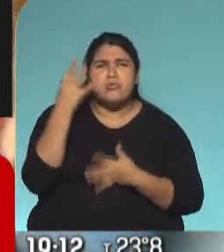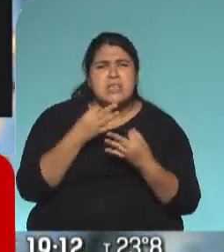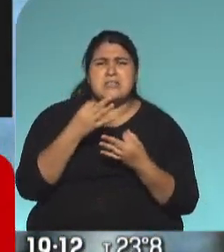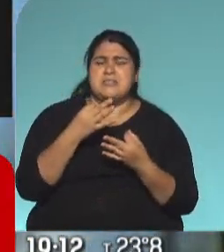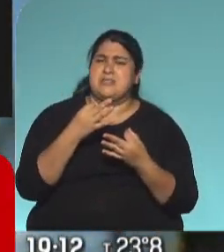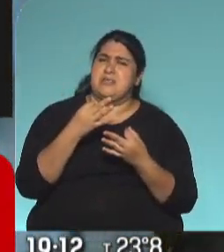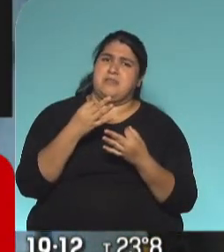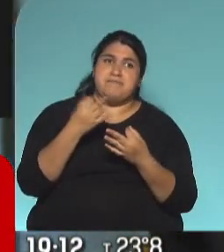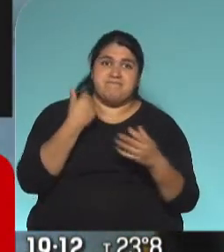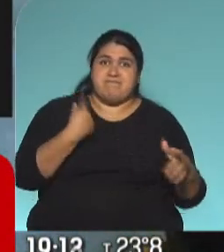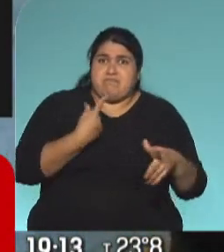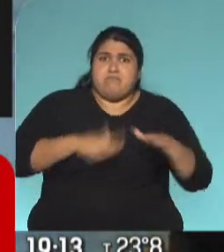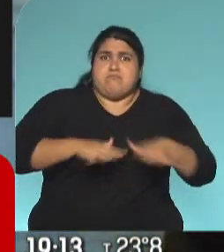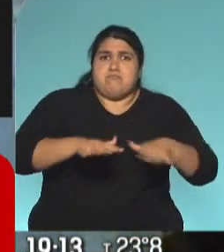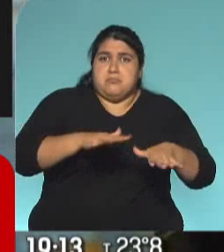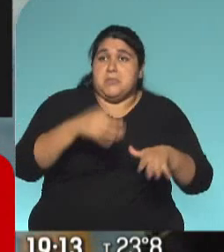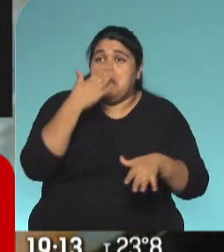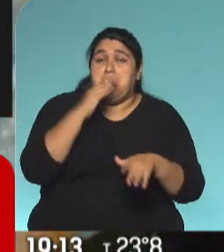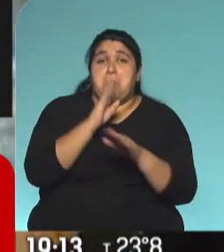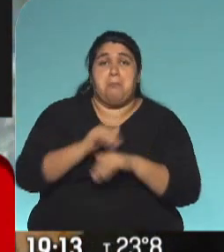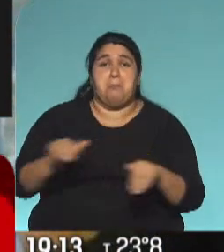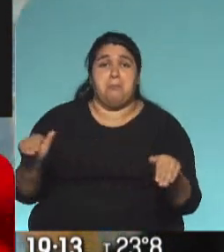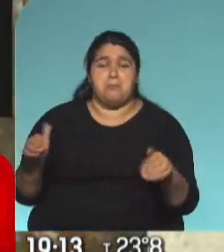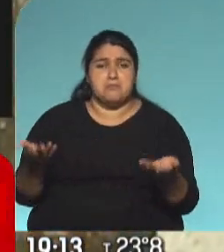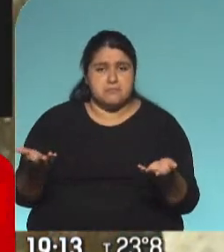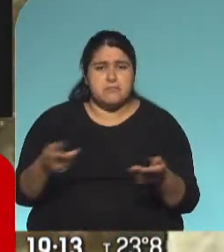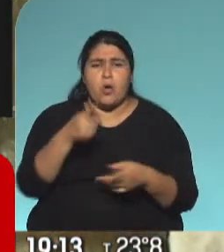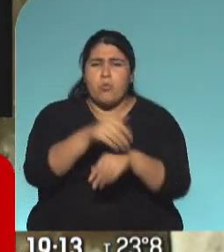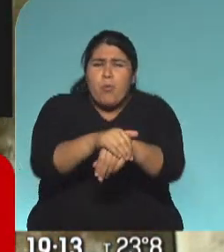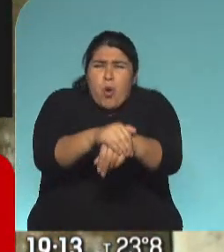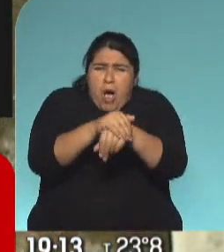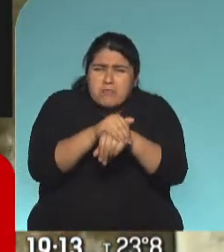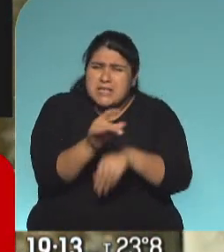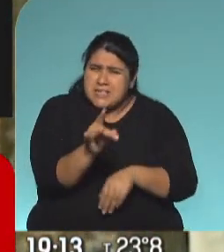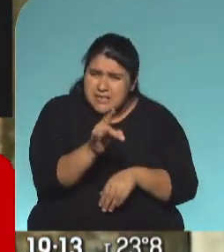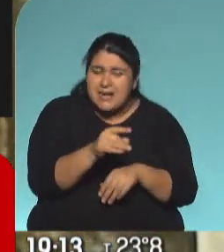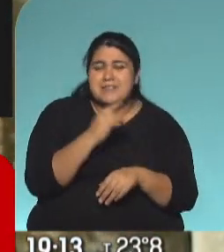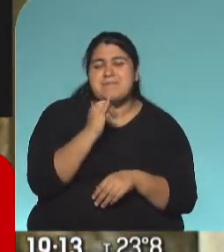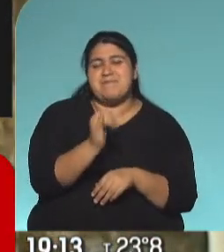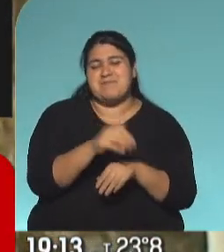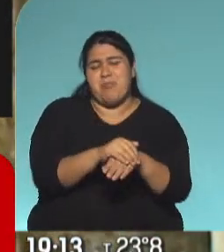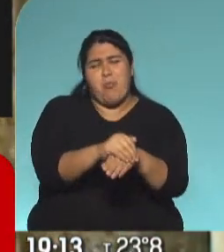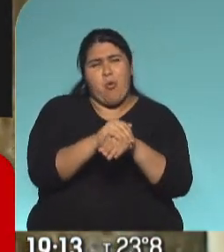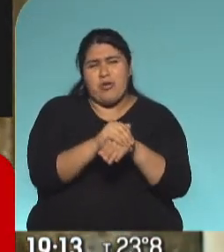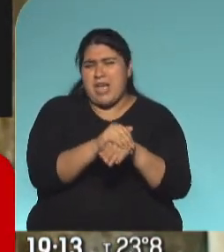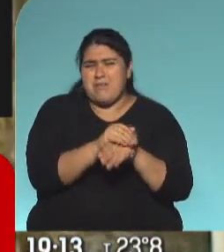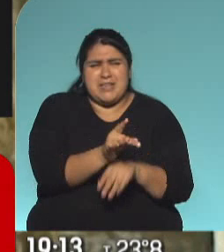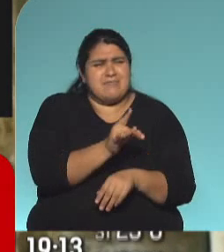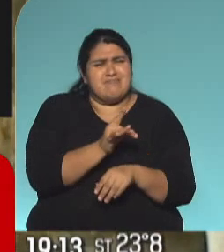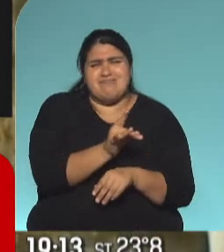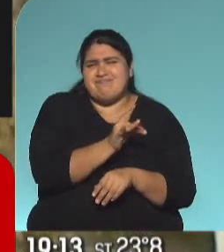justicia, se hacen las cosas y no pasa nada, queda ahí. ¿Sos muy amiga de Úrsula? Muy amiga, era muy